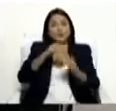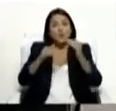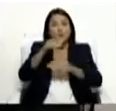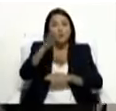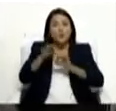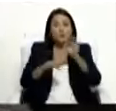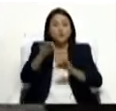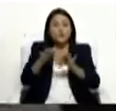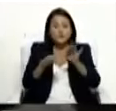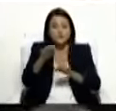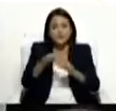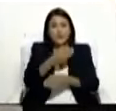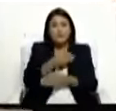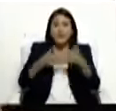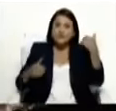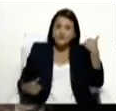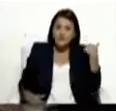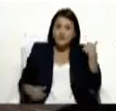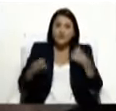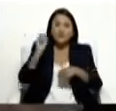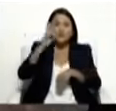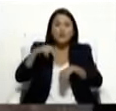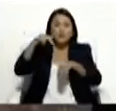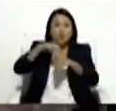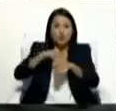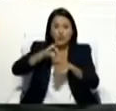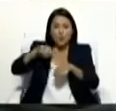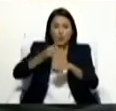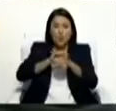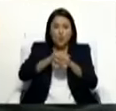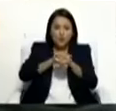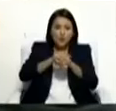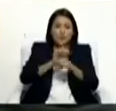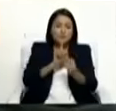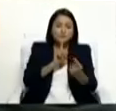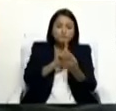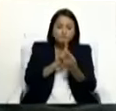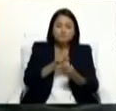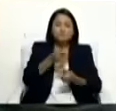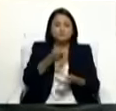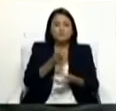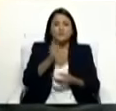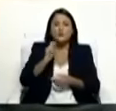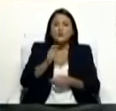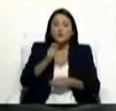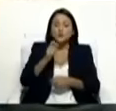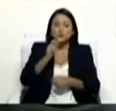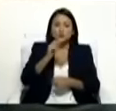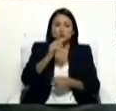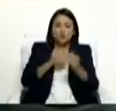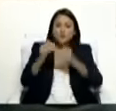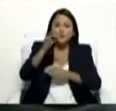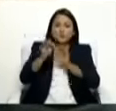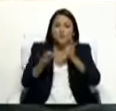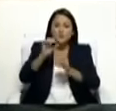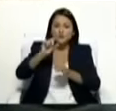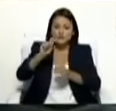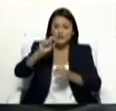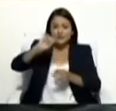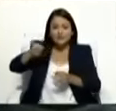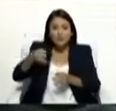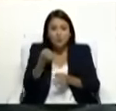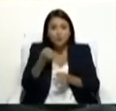donde el presidente del Parlamento Nacional, diputado Jorge Rodríguez, ha solicitado ante el máximo tribunal de nuestro país